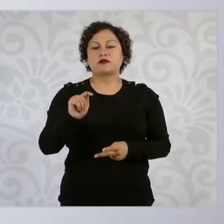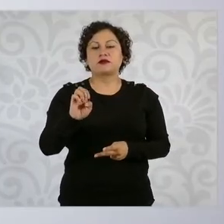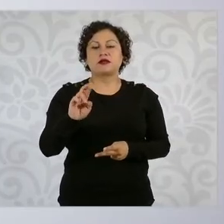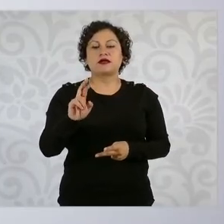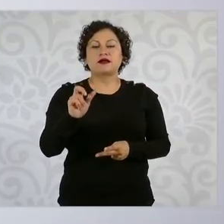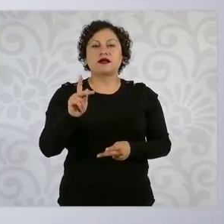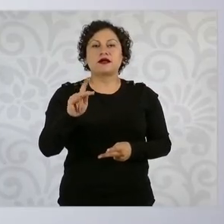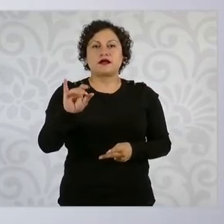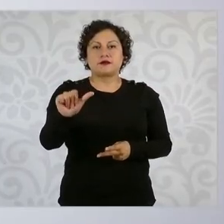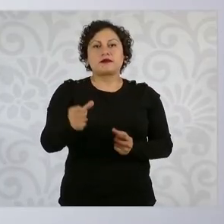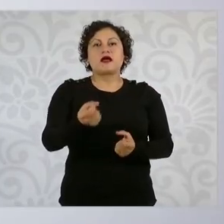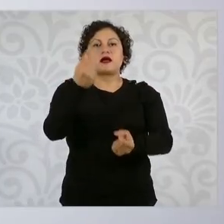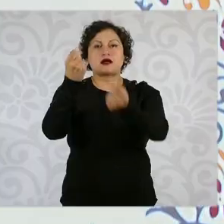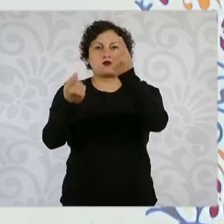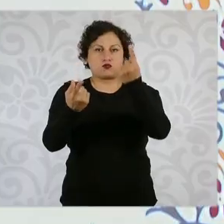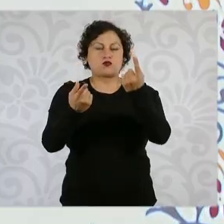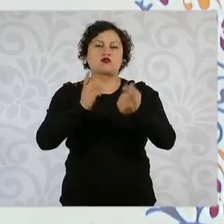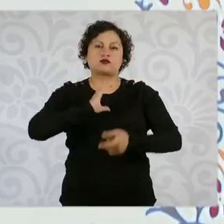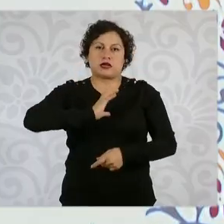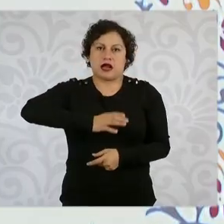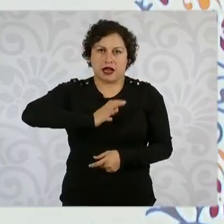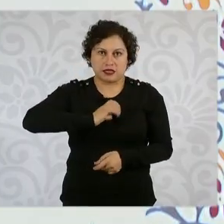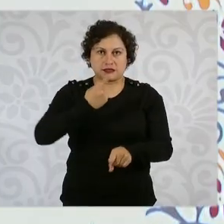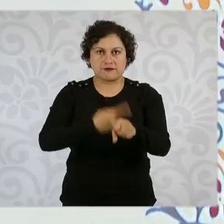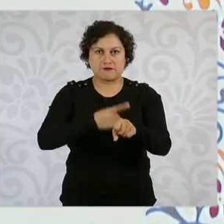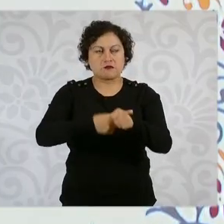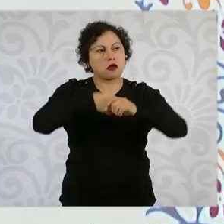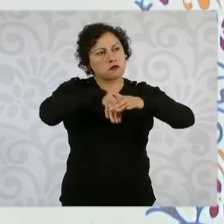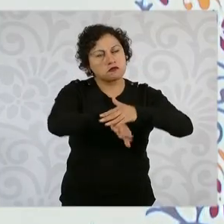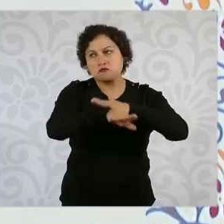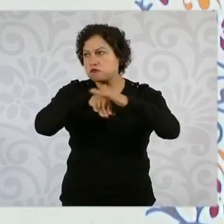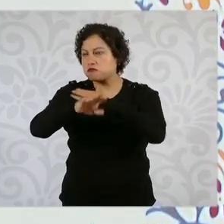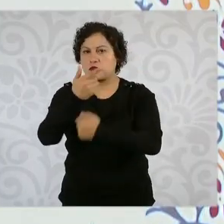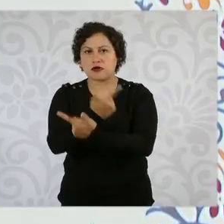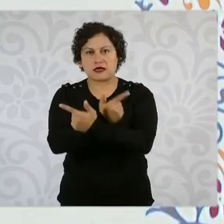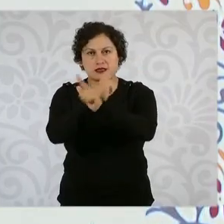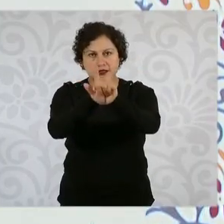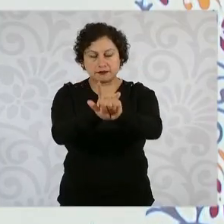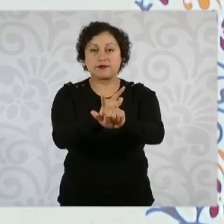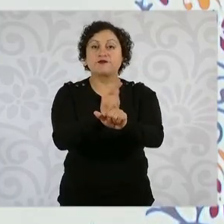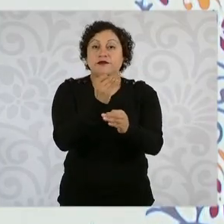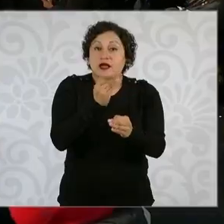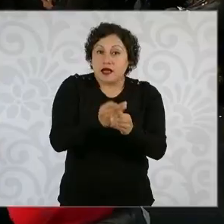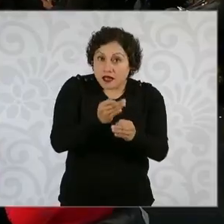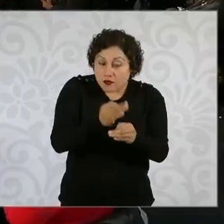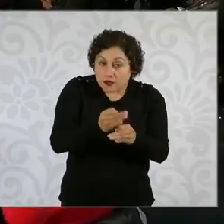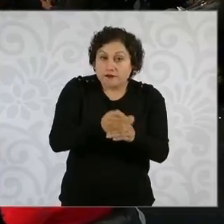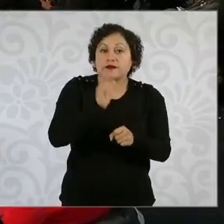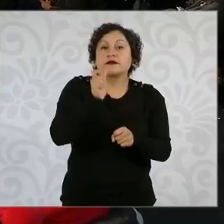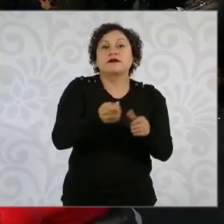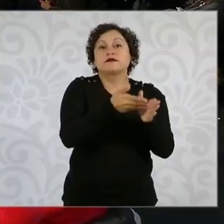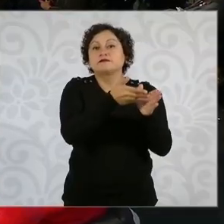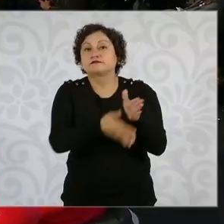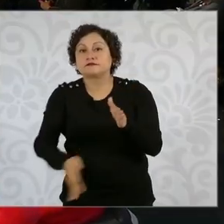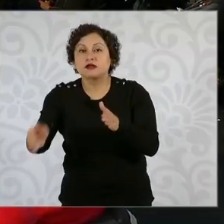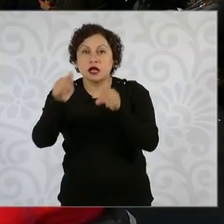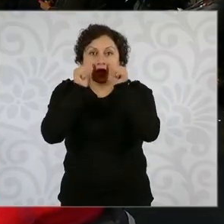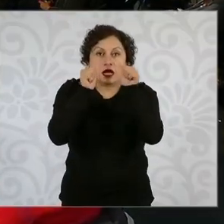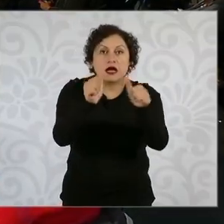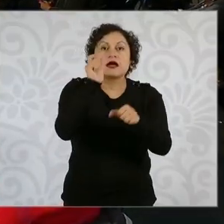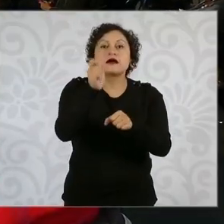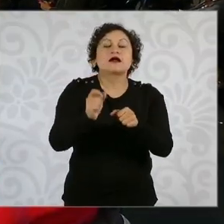de algunos tipos de cáncer. Y justo uno de los elementos que se ha estado trabajando es el del primer nivel de atención, el